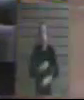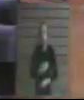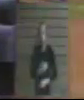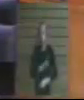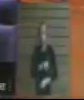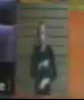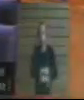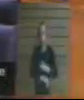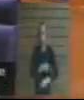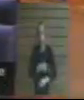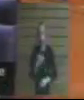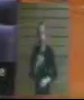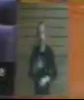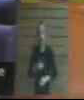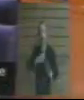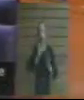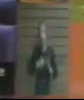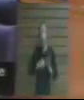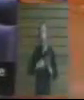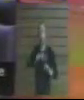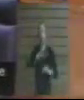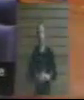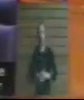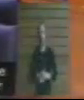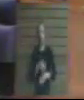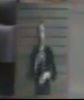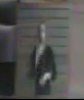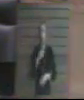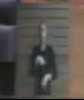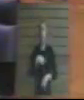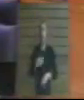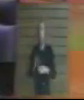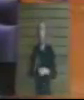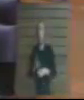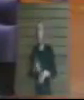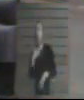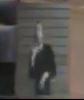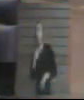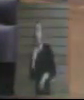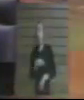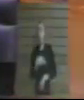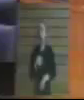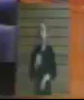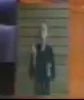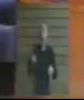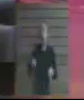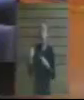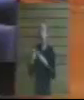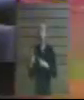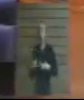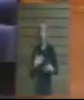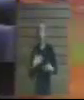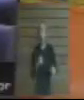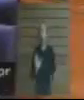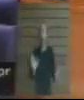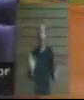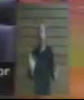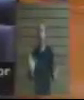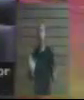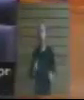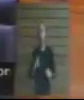duda, será cumplir la ley. Y a partir de ahí, si tiene márgenes, pues podrá plantear y podrá llegar a los acuerdos que estime conveniente. Pero